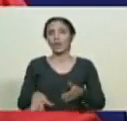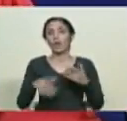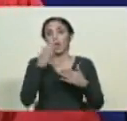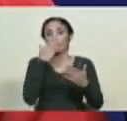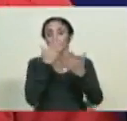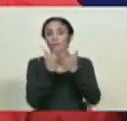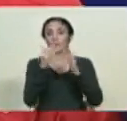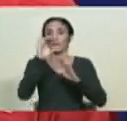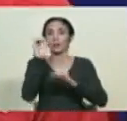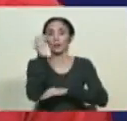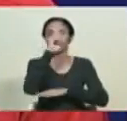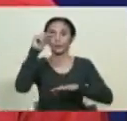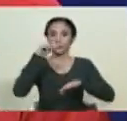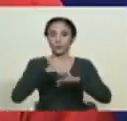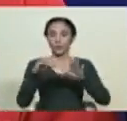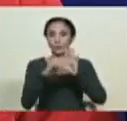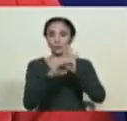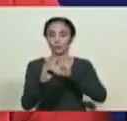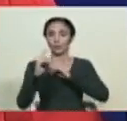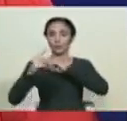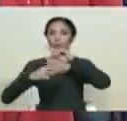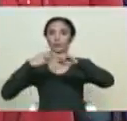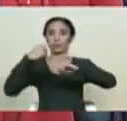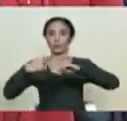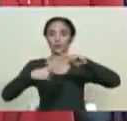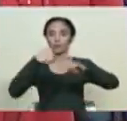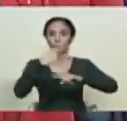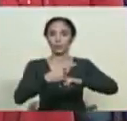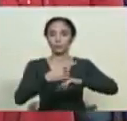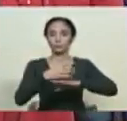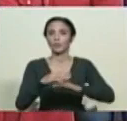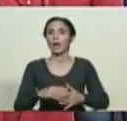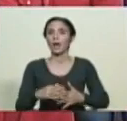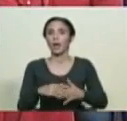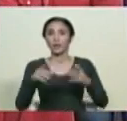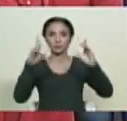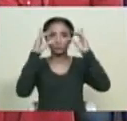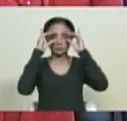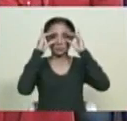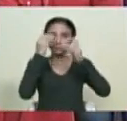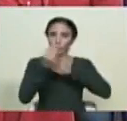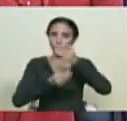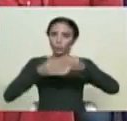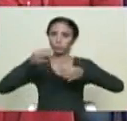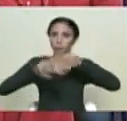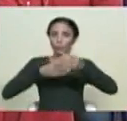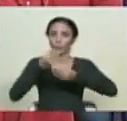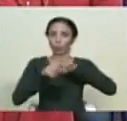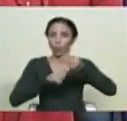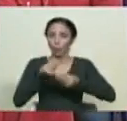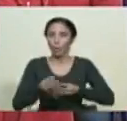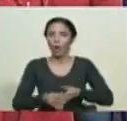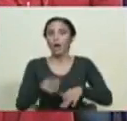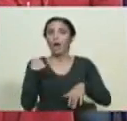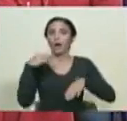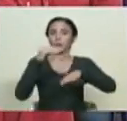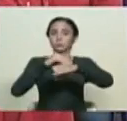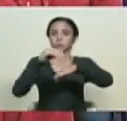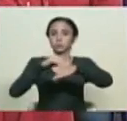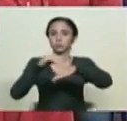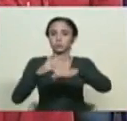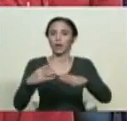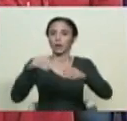juramentarse, ya el próximo día nuestra presidenta dará el mecanismo de cómo va a ser. Recuerden que quien convocó